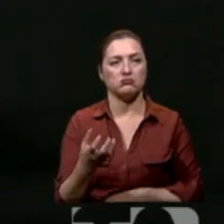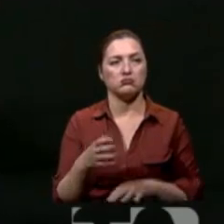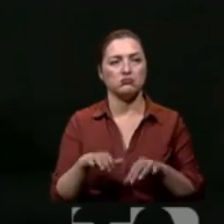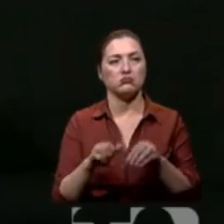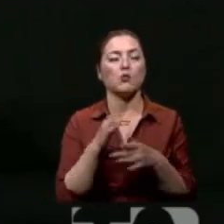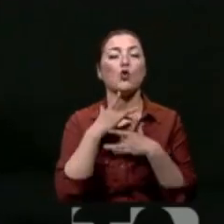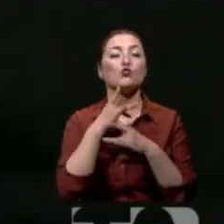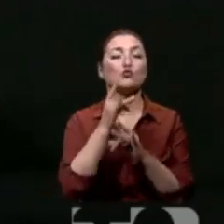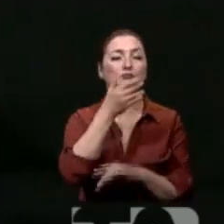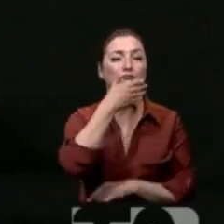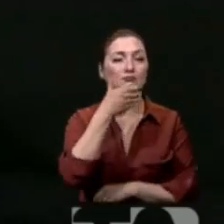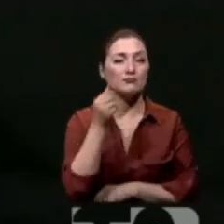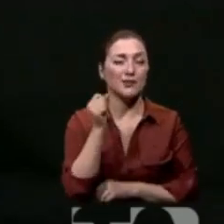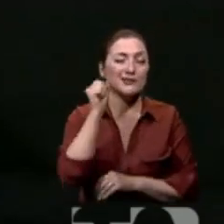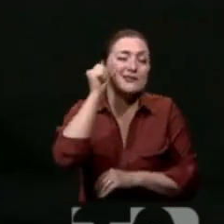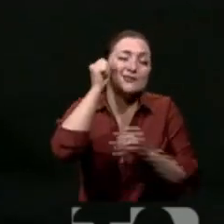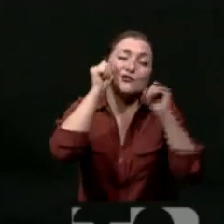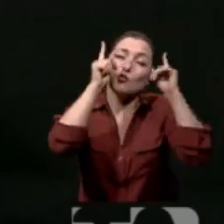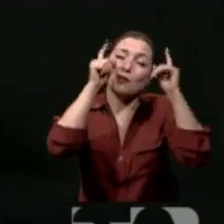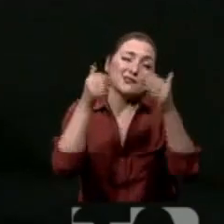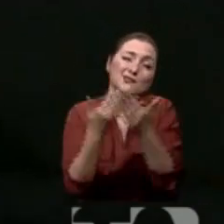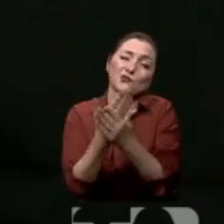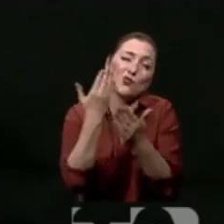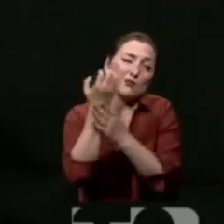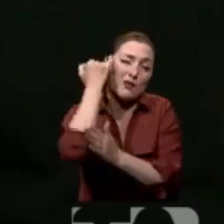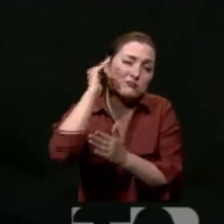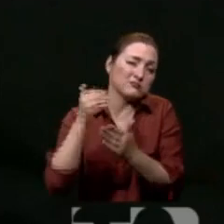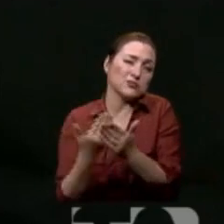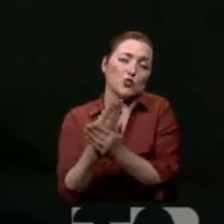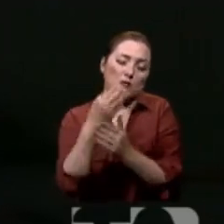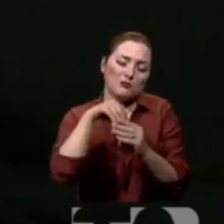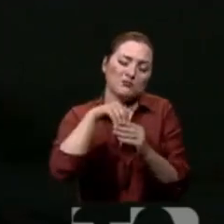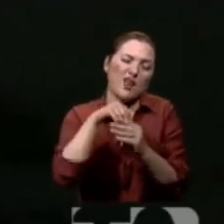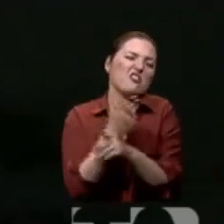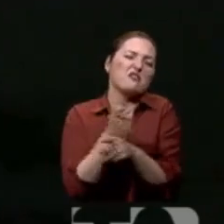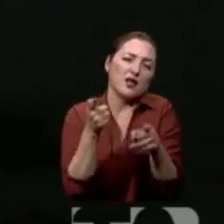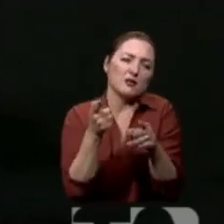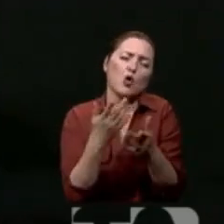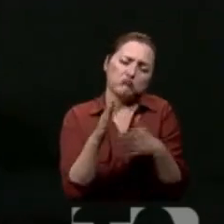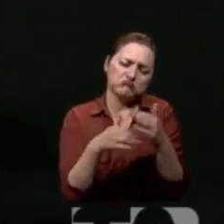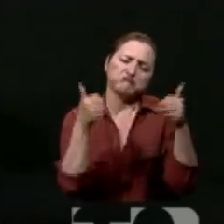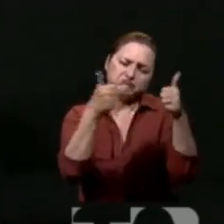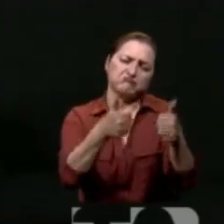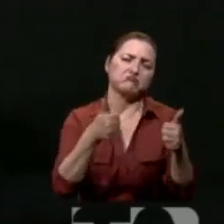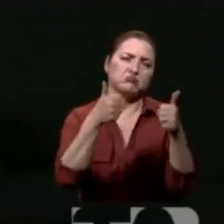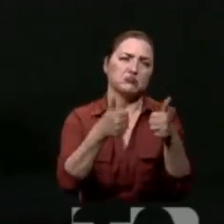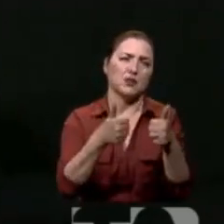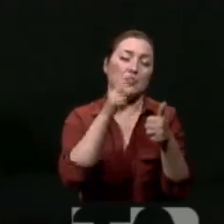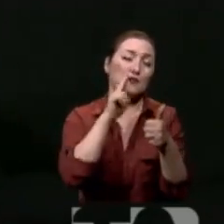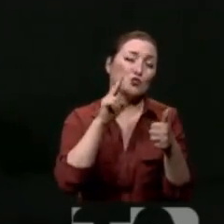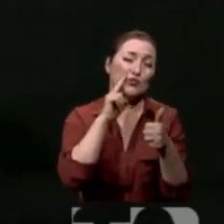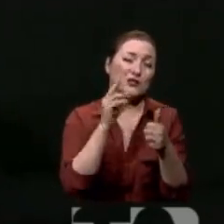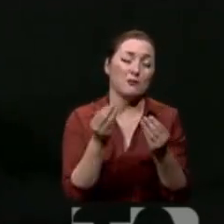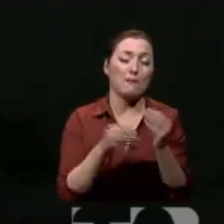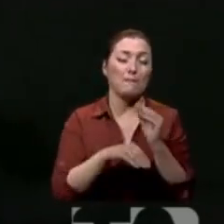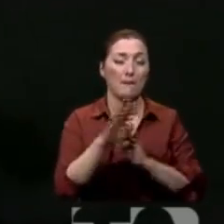que me hubiera encantado es que nos hubieran sorprendido un poquito más con un poco de creatividad en el relleno. Sin embargo, está muy bien. Un poquito bajar el azúcar, como les